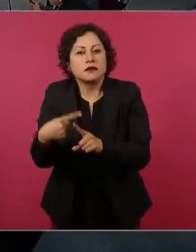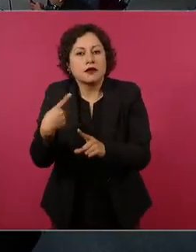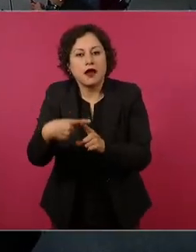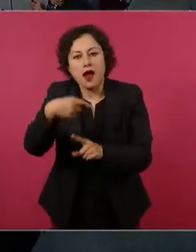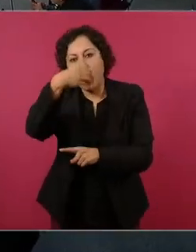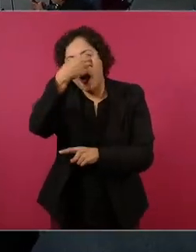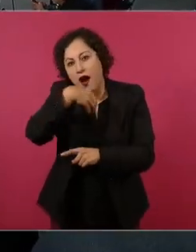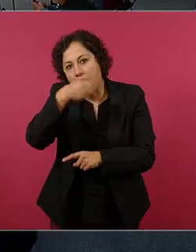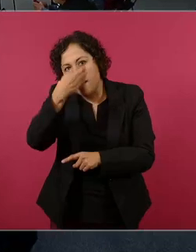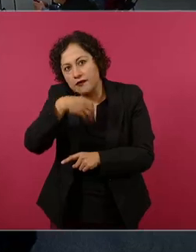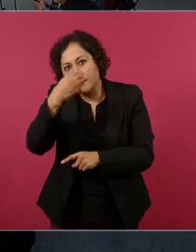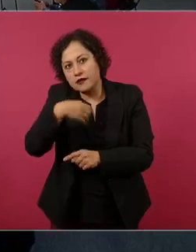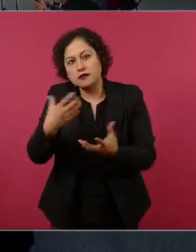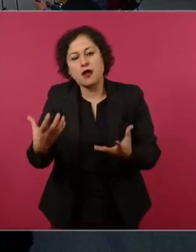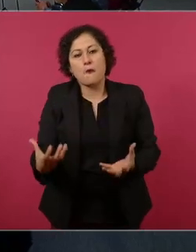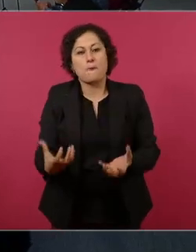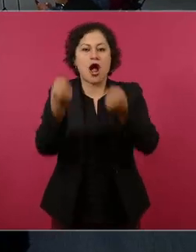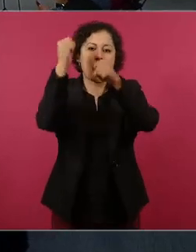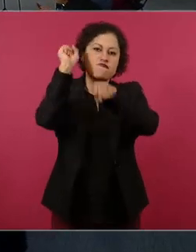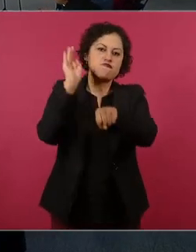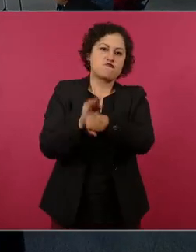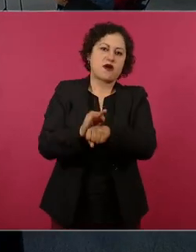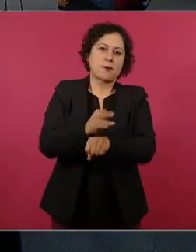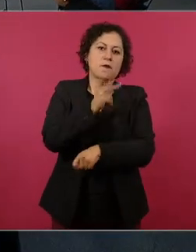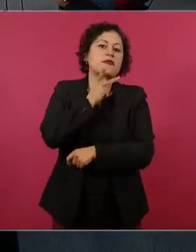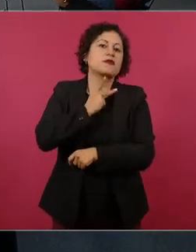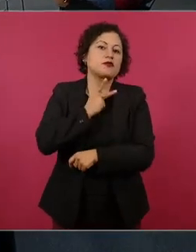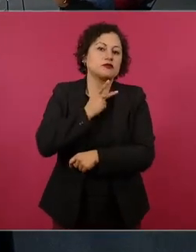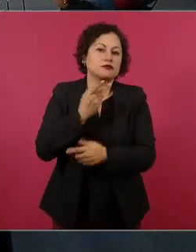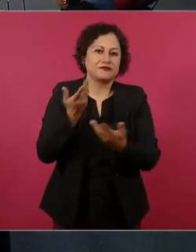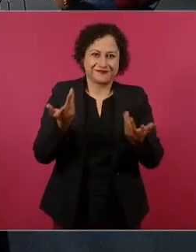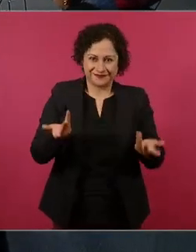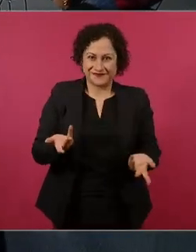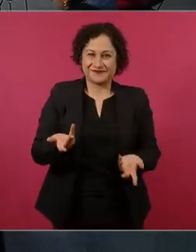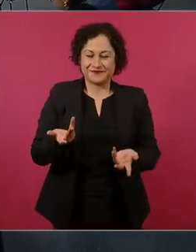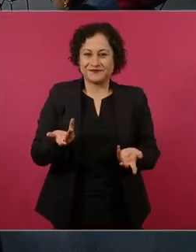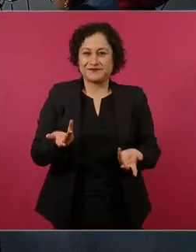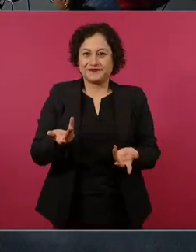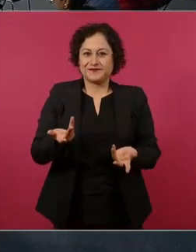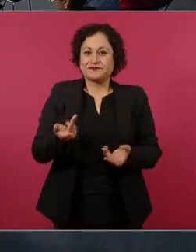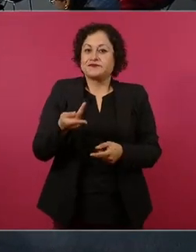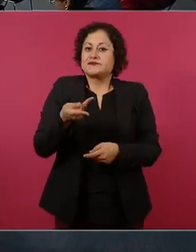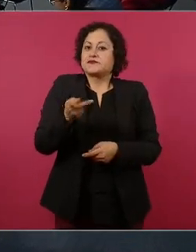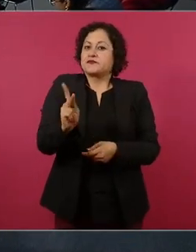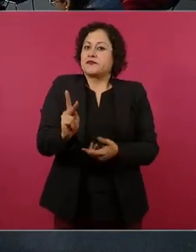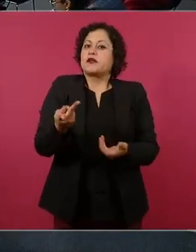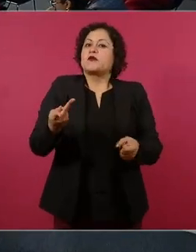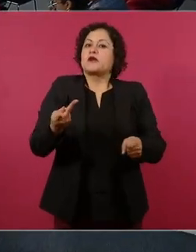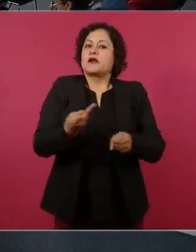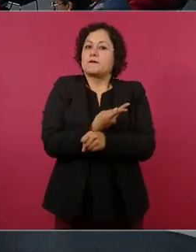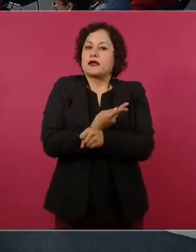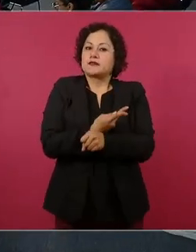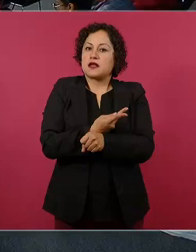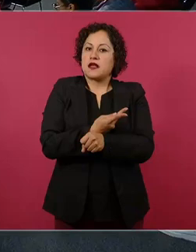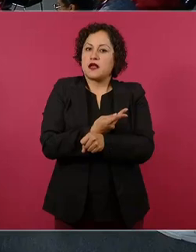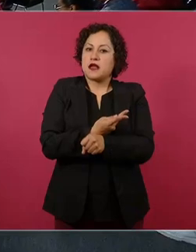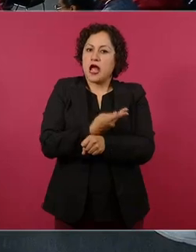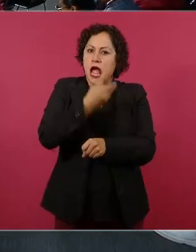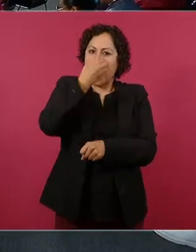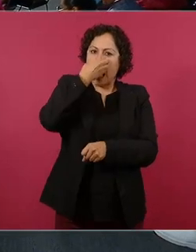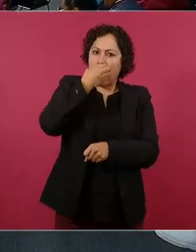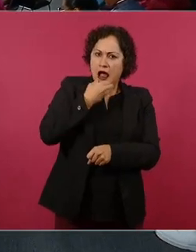recupera el petróleo. Pero ¿dónde están los generales Cárdenas en el mundo?